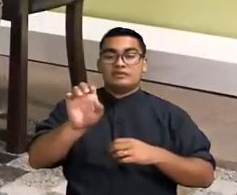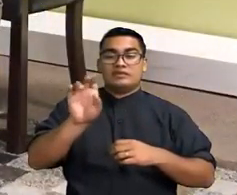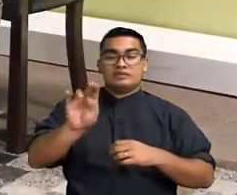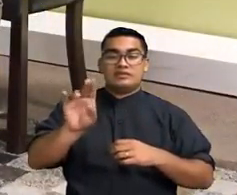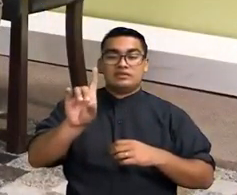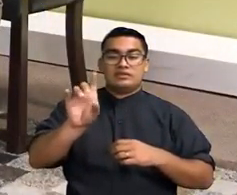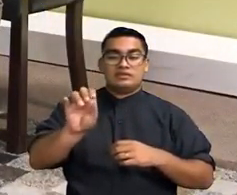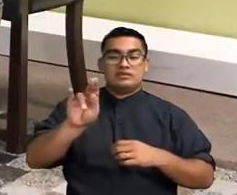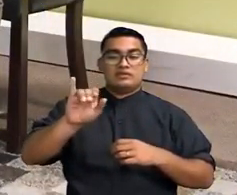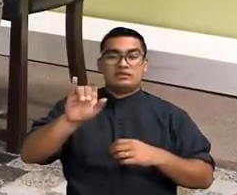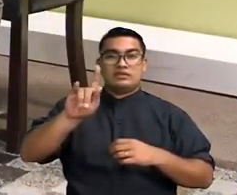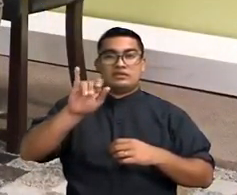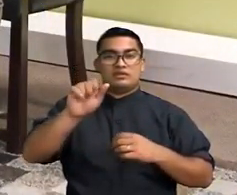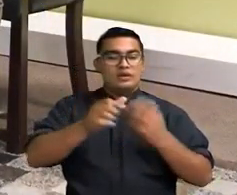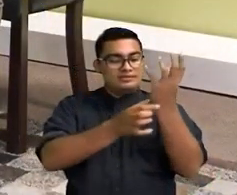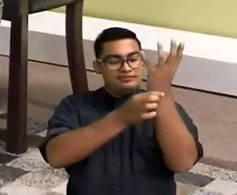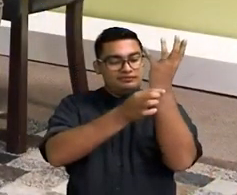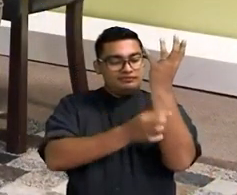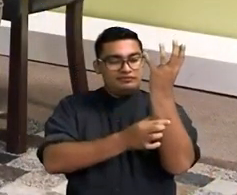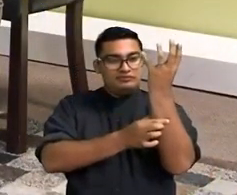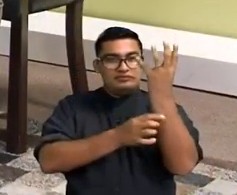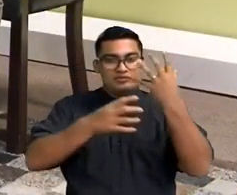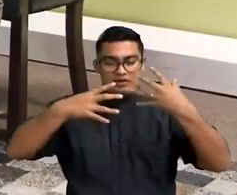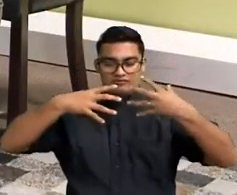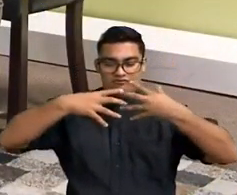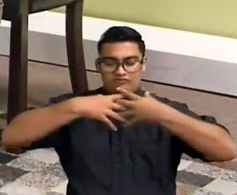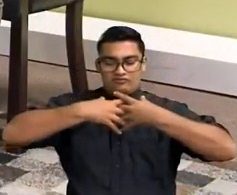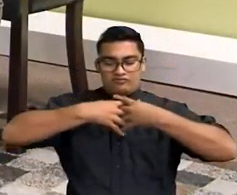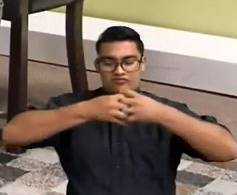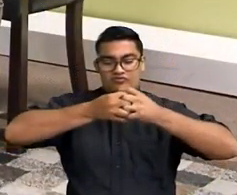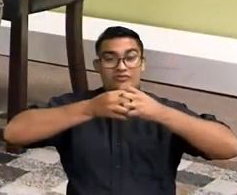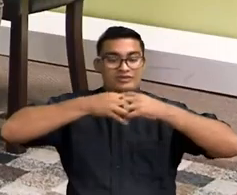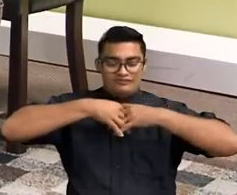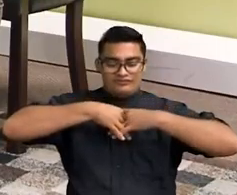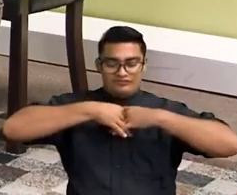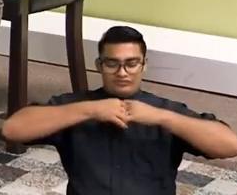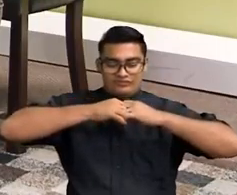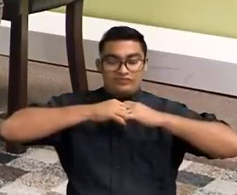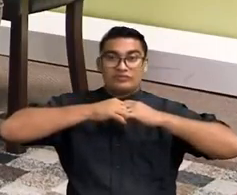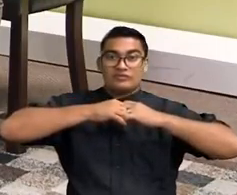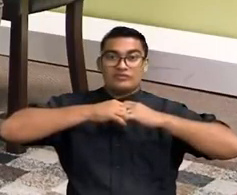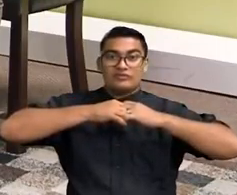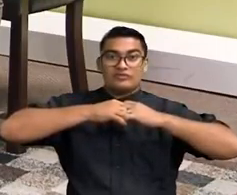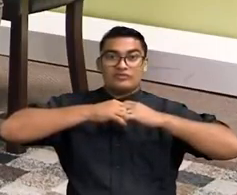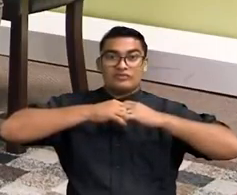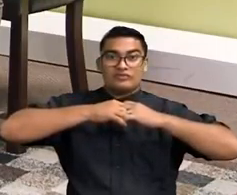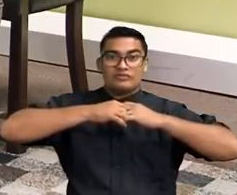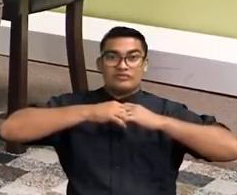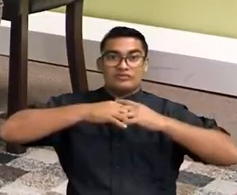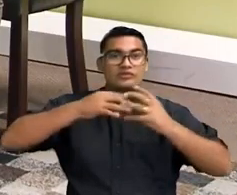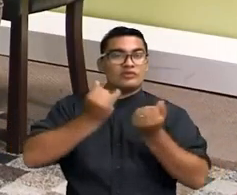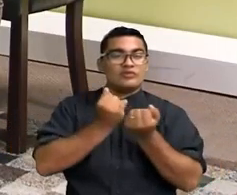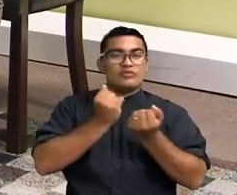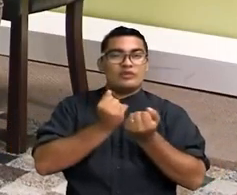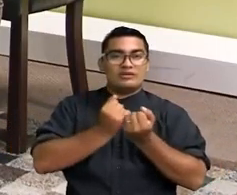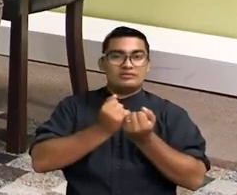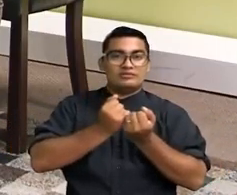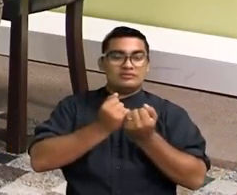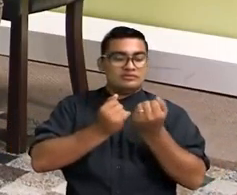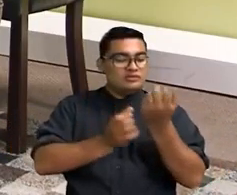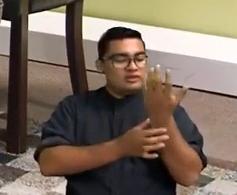una lesión, sí, en el tendón, sí, que el tendón es la unión del músculo con el hueso. Así es. En simple, sí,